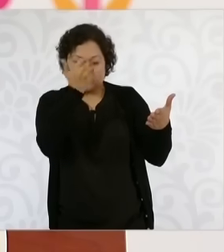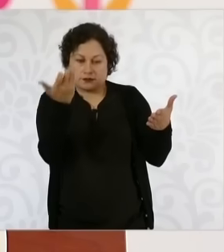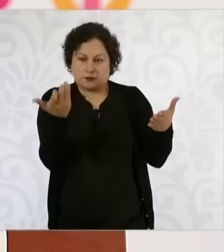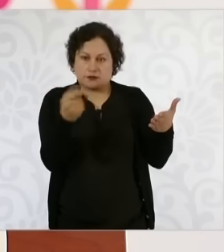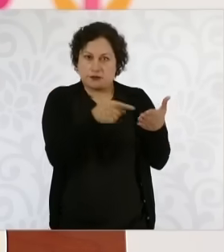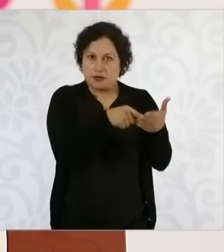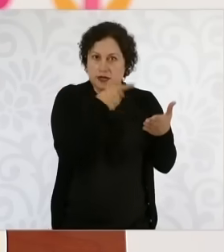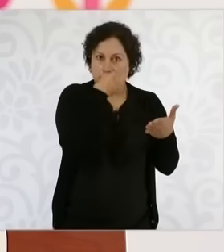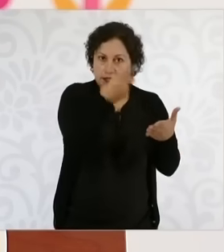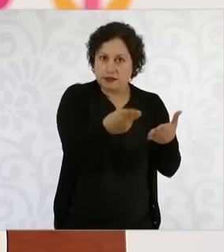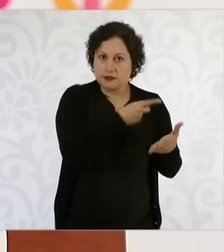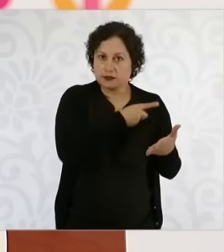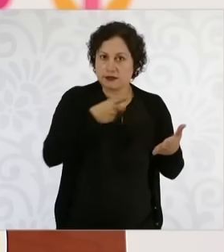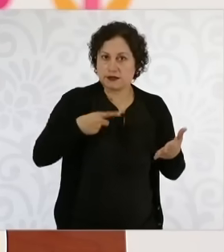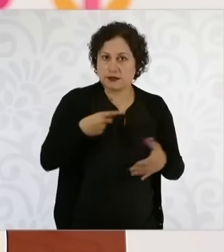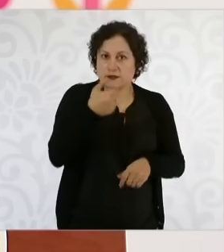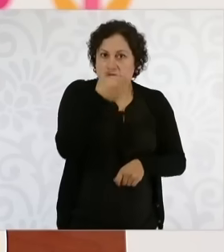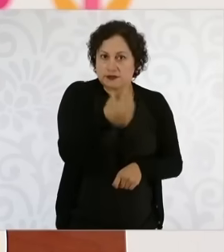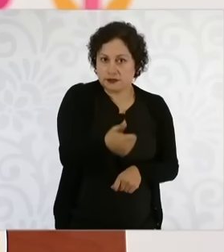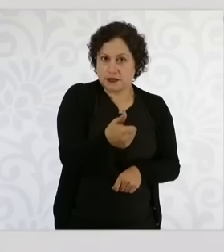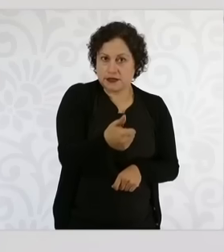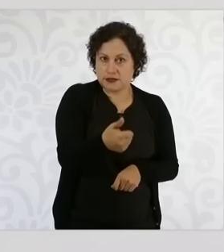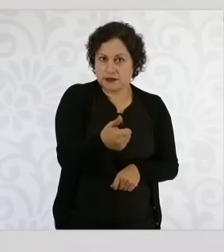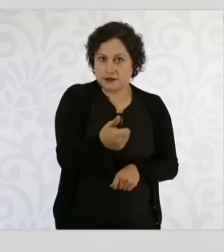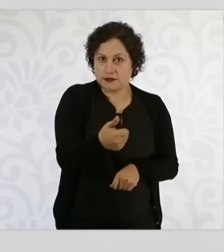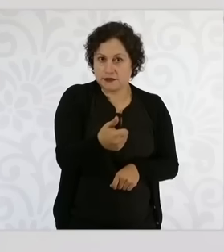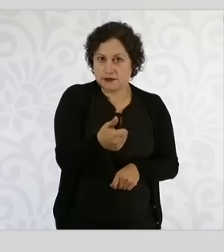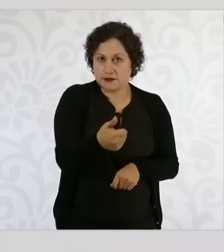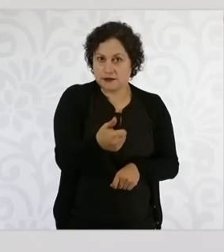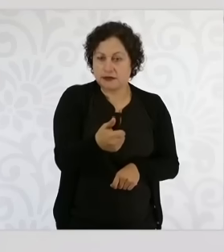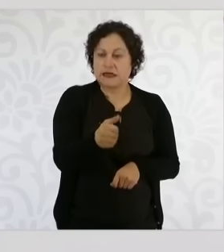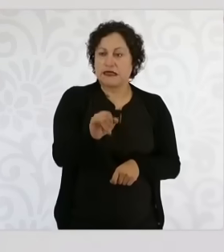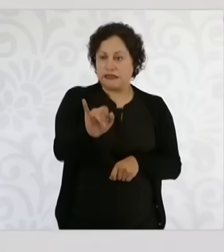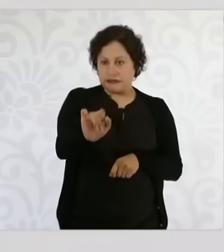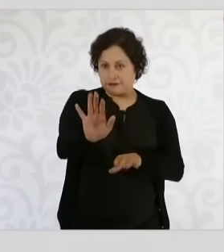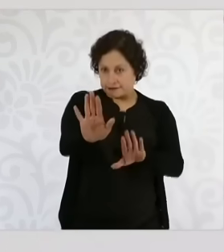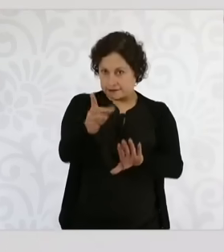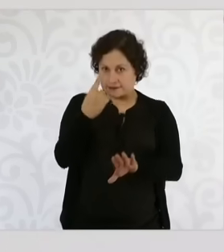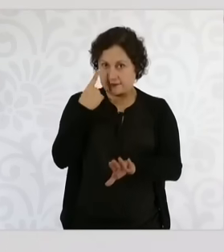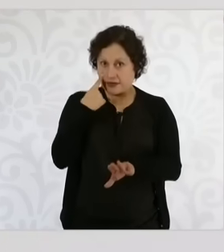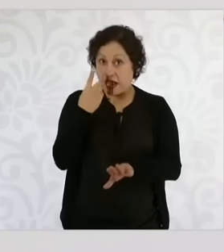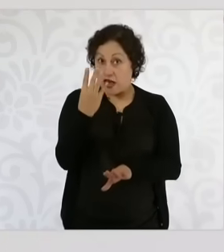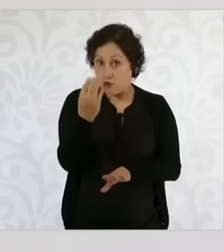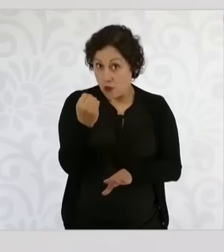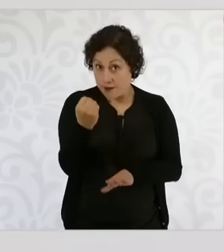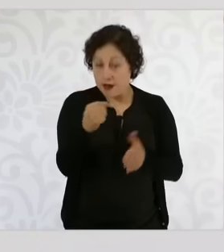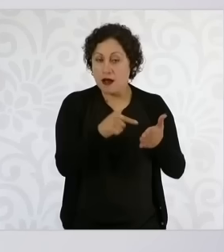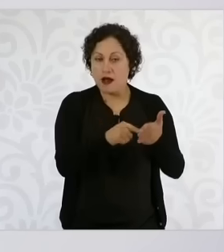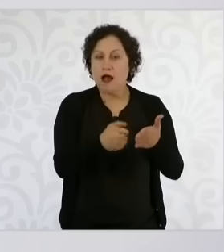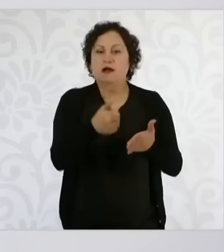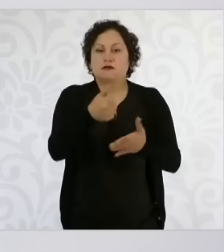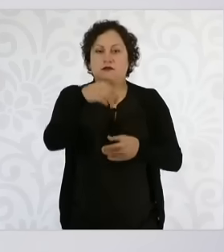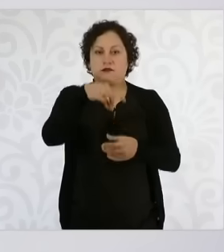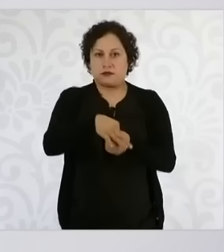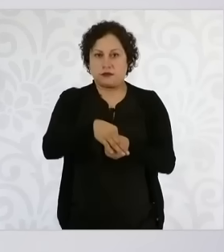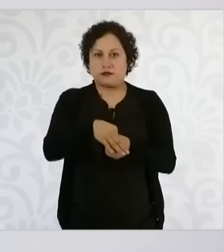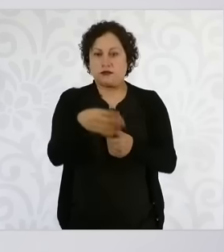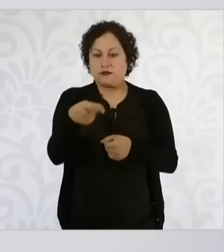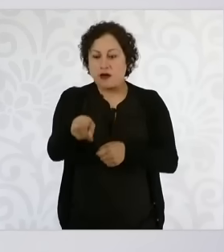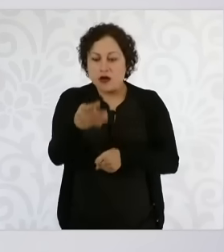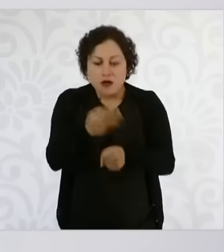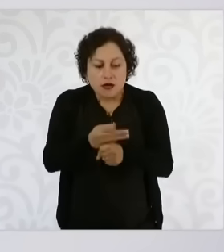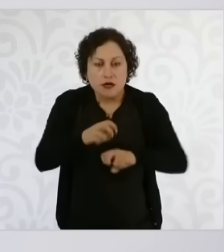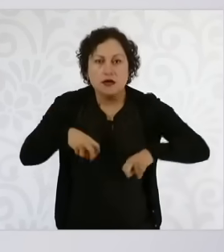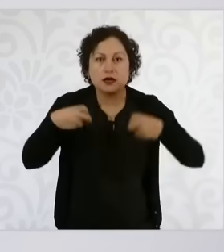dice que 6, bueno, pero son 6 cuando son 9 ministros, no 6 cuando son 11. O sea,